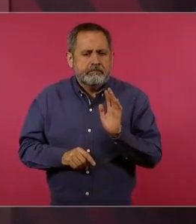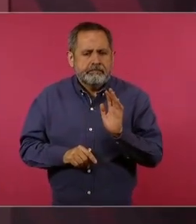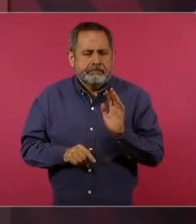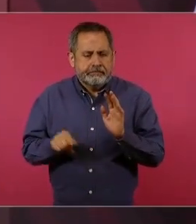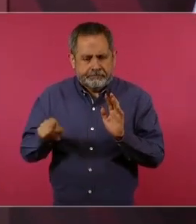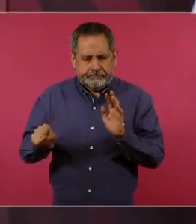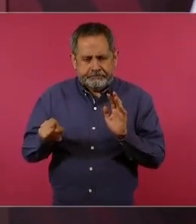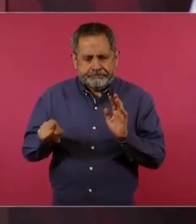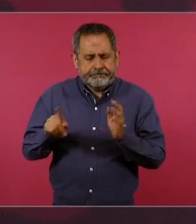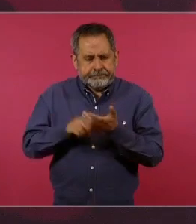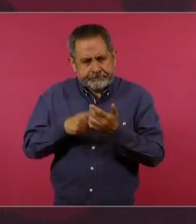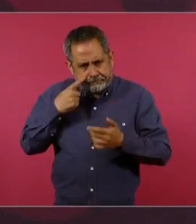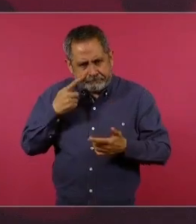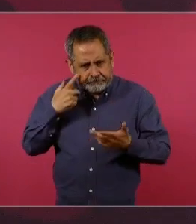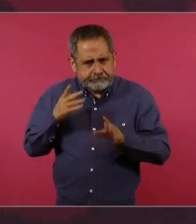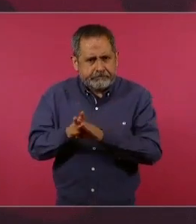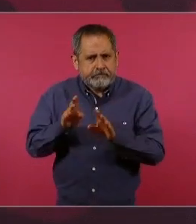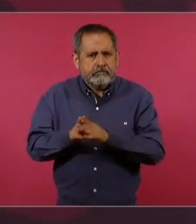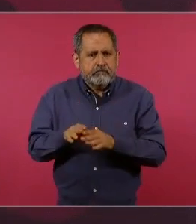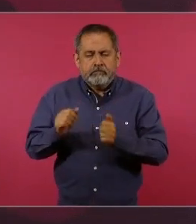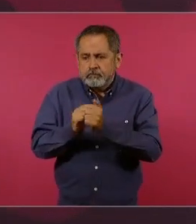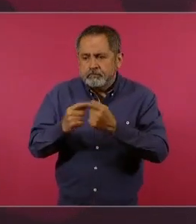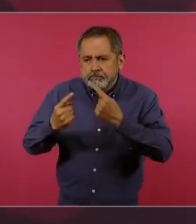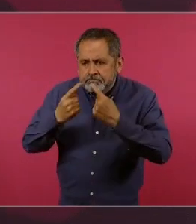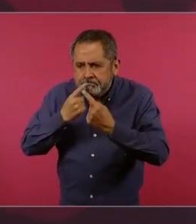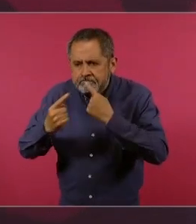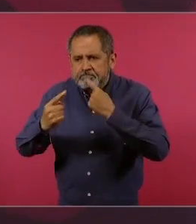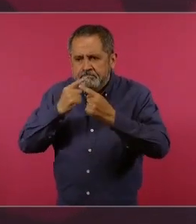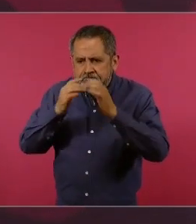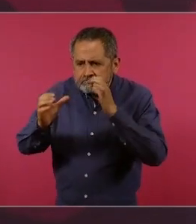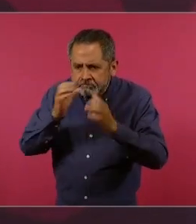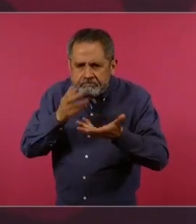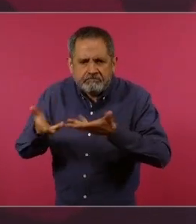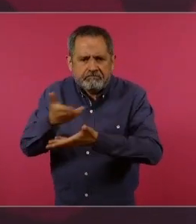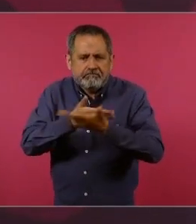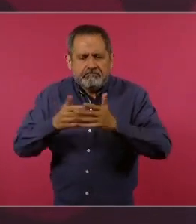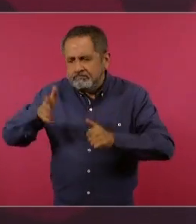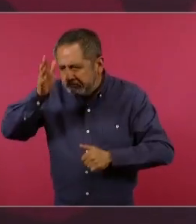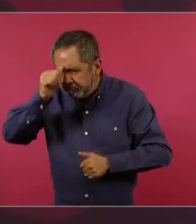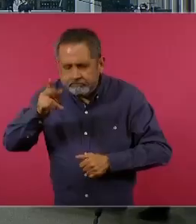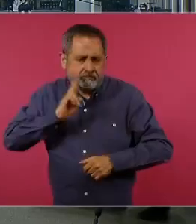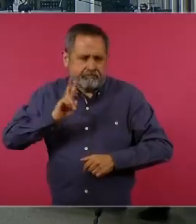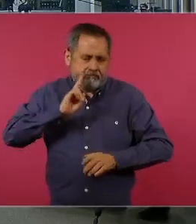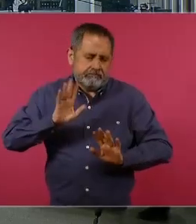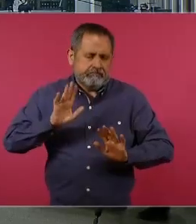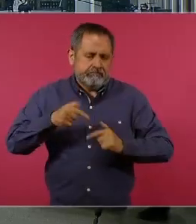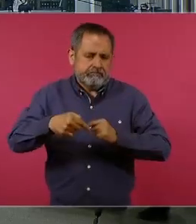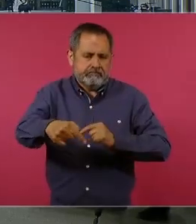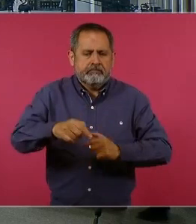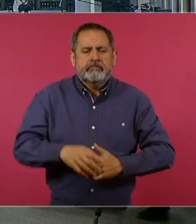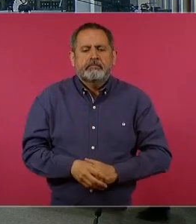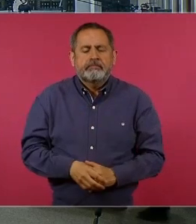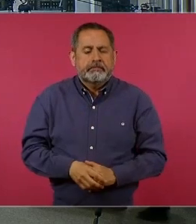este problema mediante el diálogo y el acuerdo.